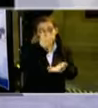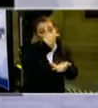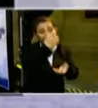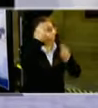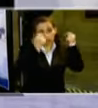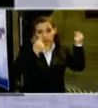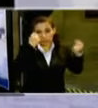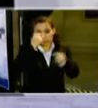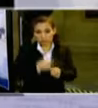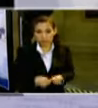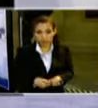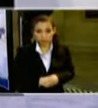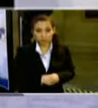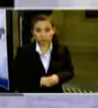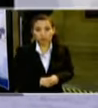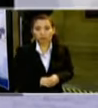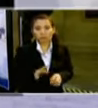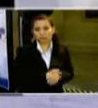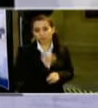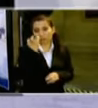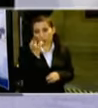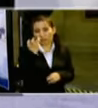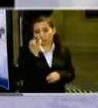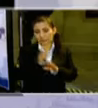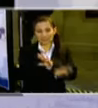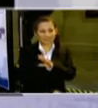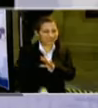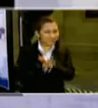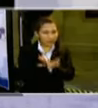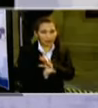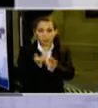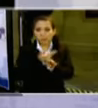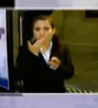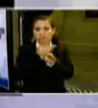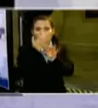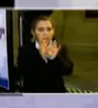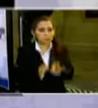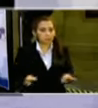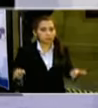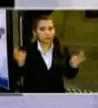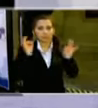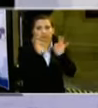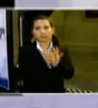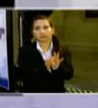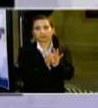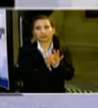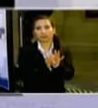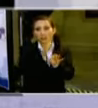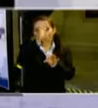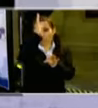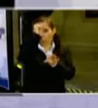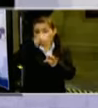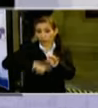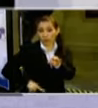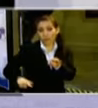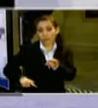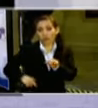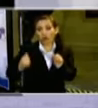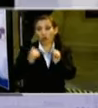turismo. Por ello, fue fundamental, fue muy importante el acuerdo del gobierno con